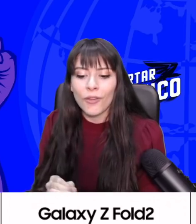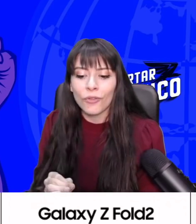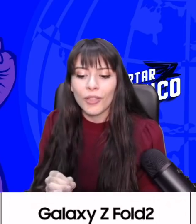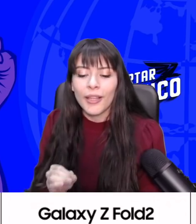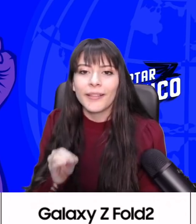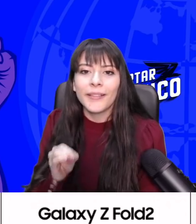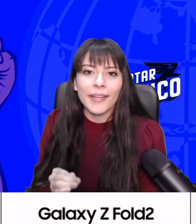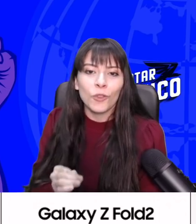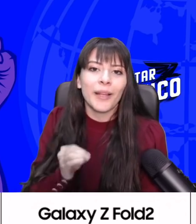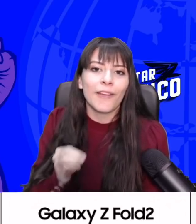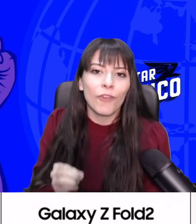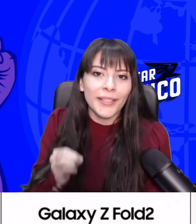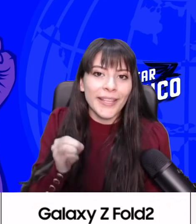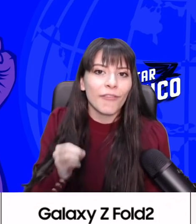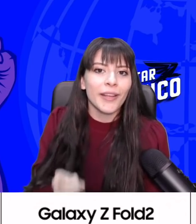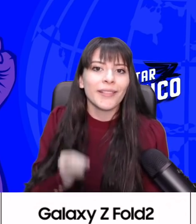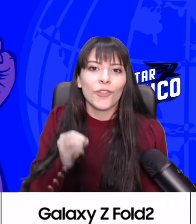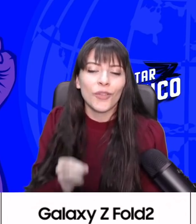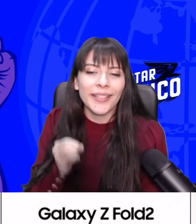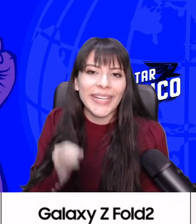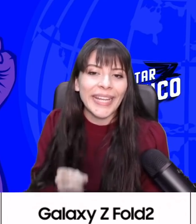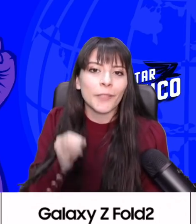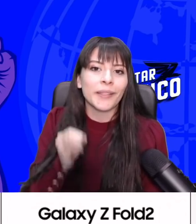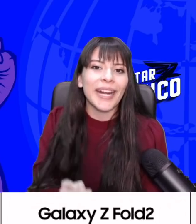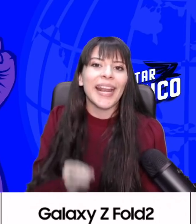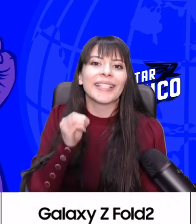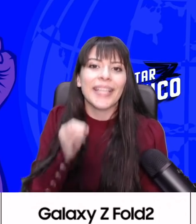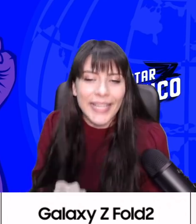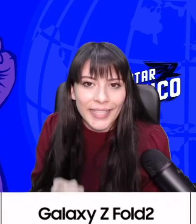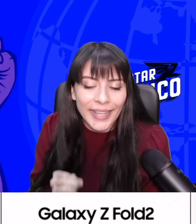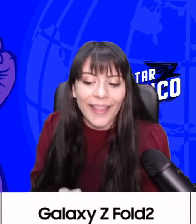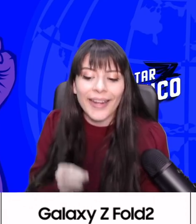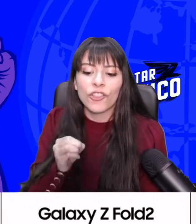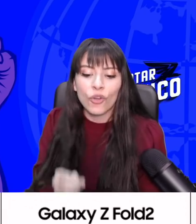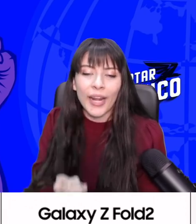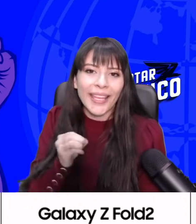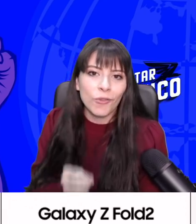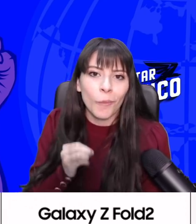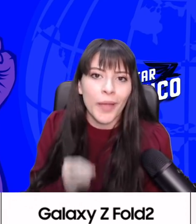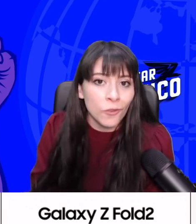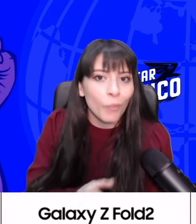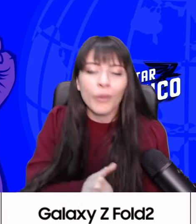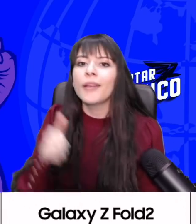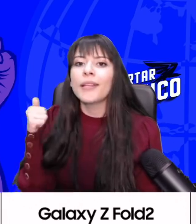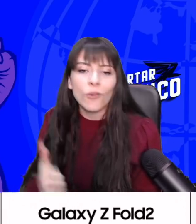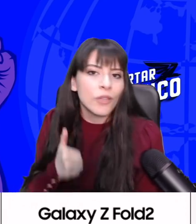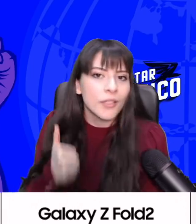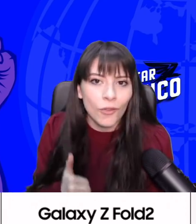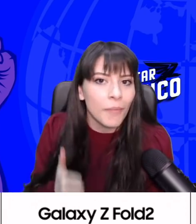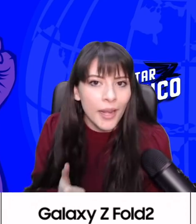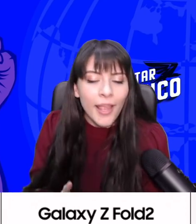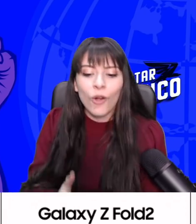empresarios tienen sus plataformas en diferentes naciones y tienen que respetar las leyes de cada nación aquí en nuestro país no pueden